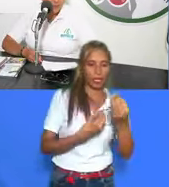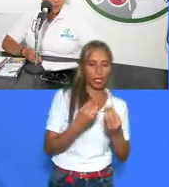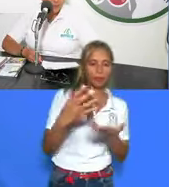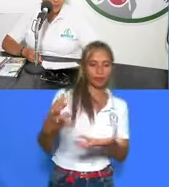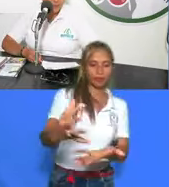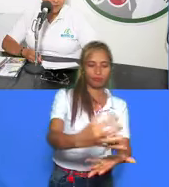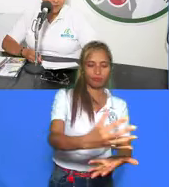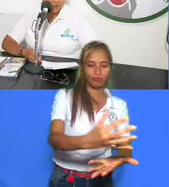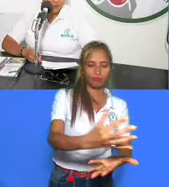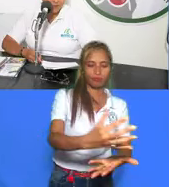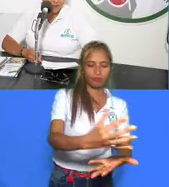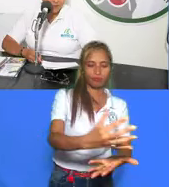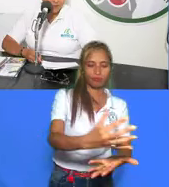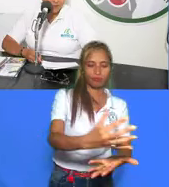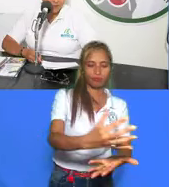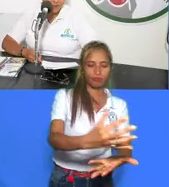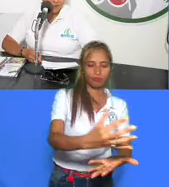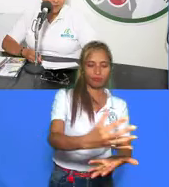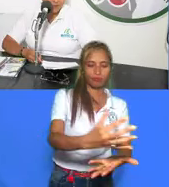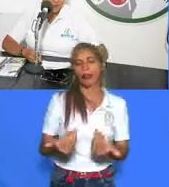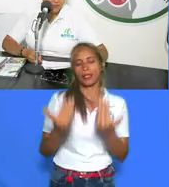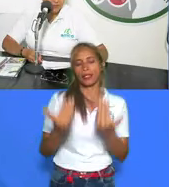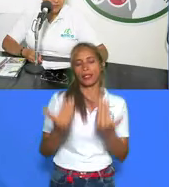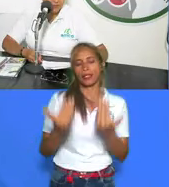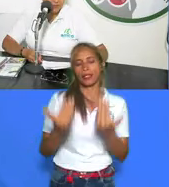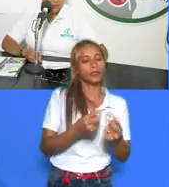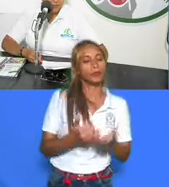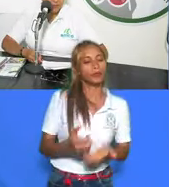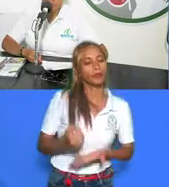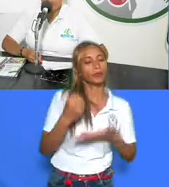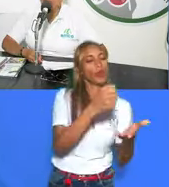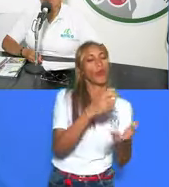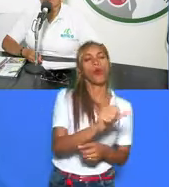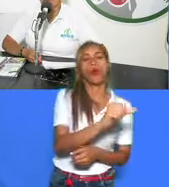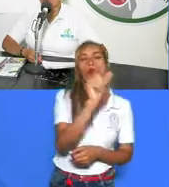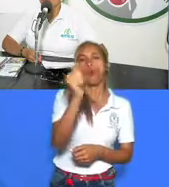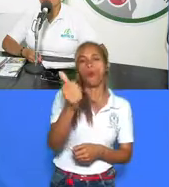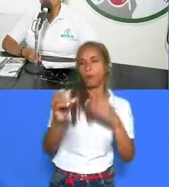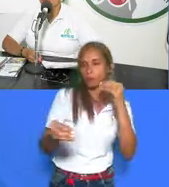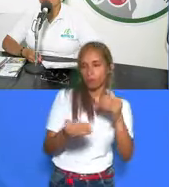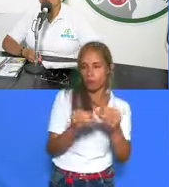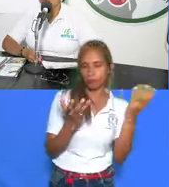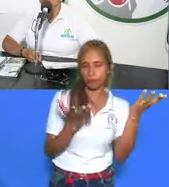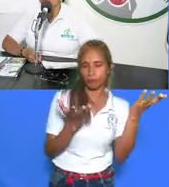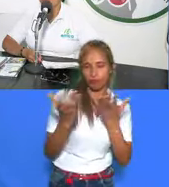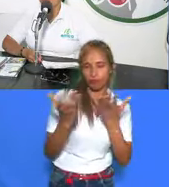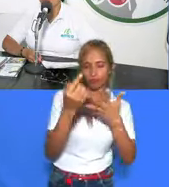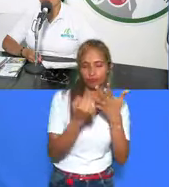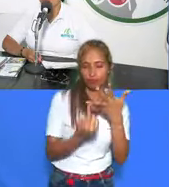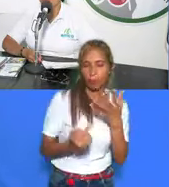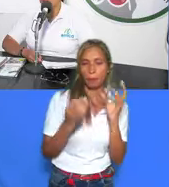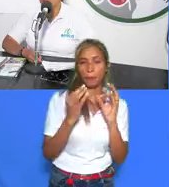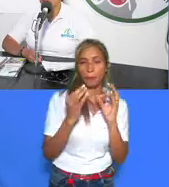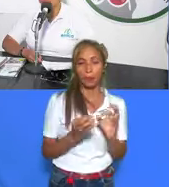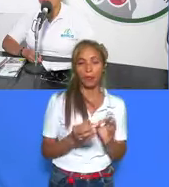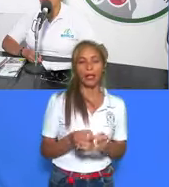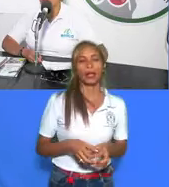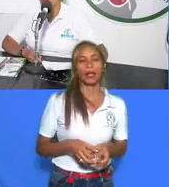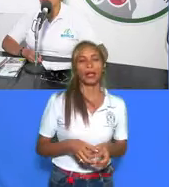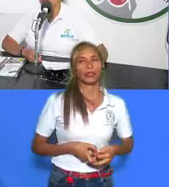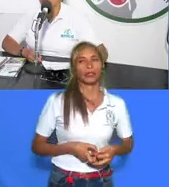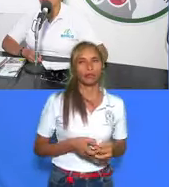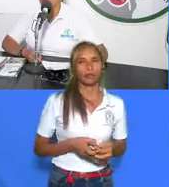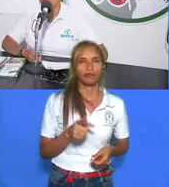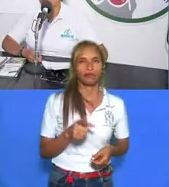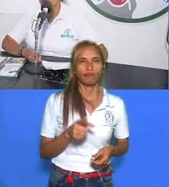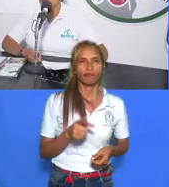necesarias para la operación misma de cada uno de los servicios, con el fin de garantizar la eficiencia y